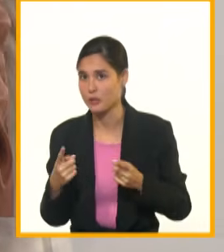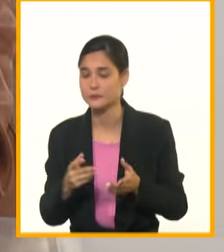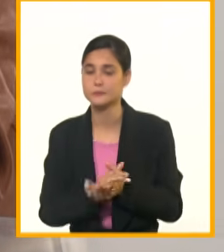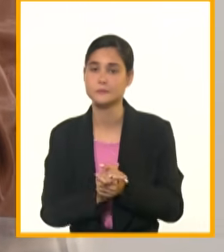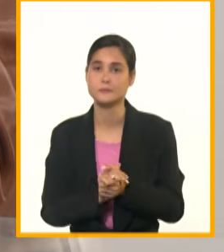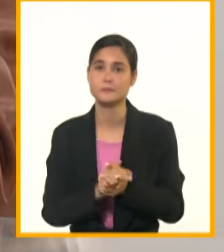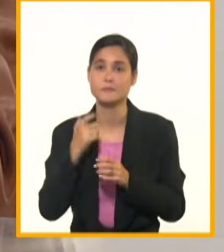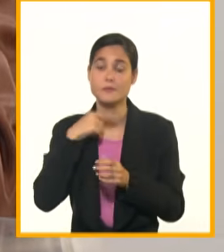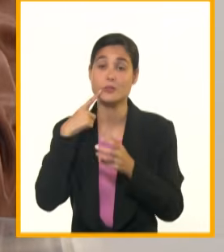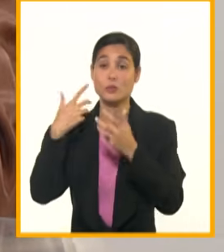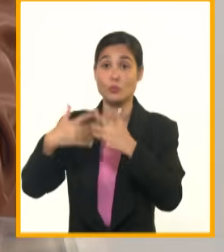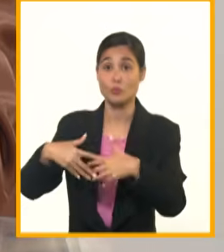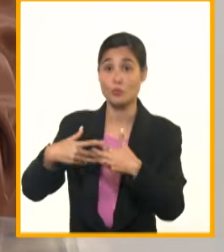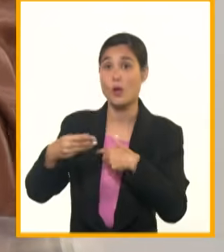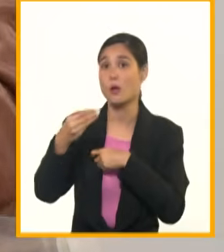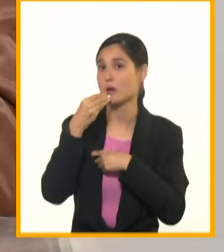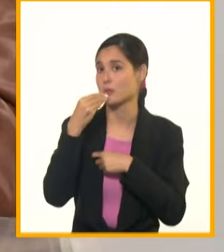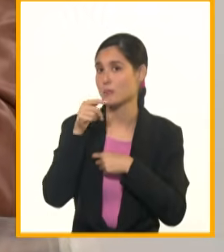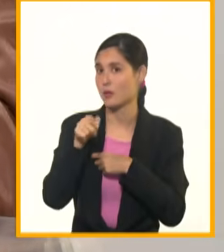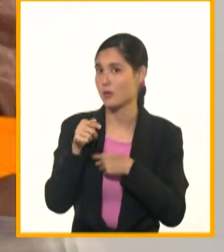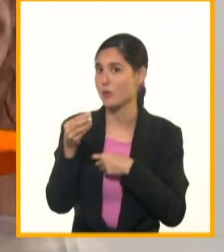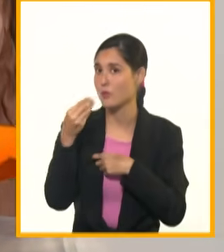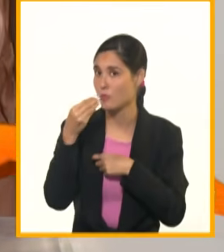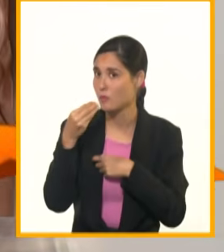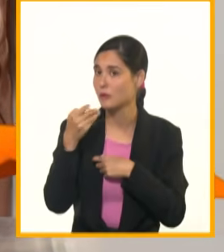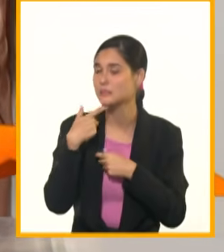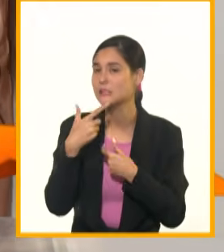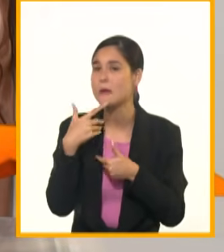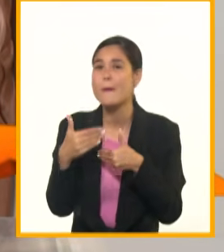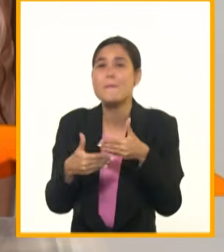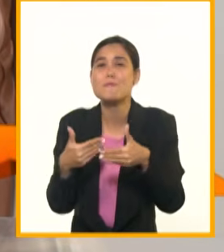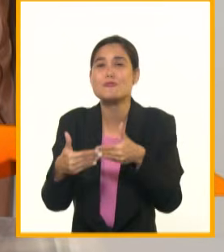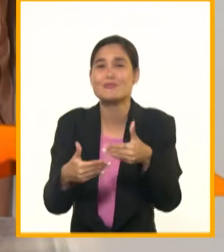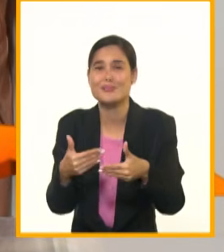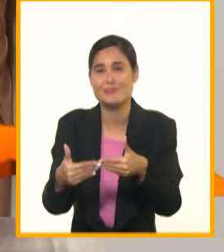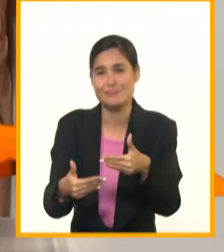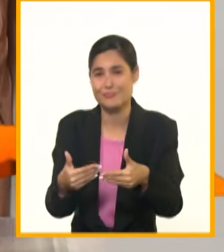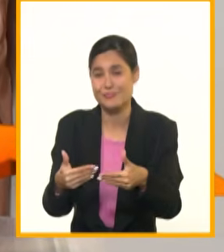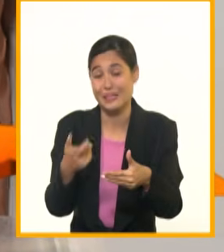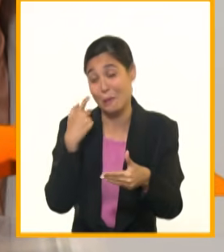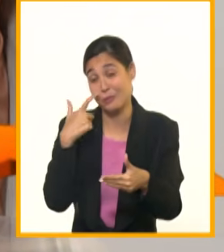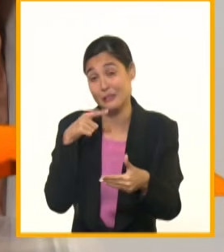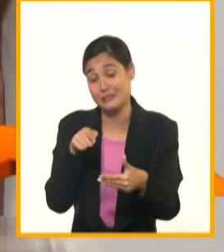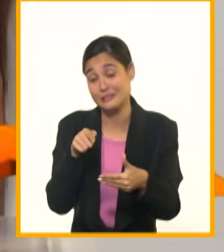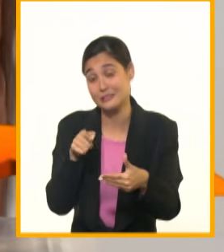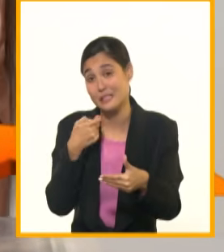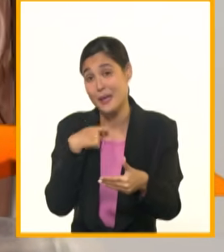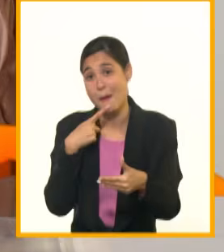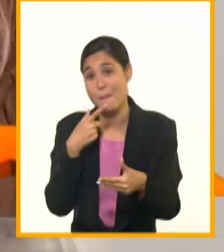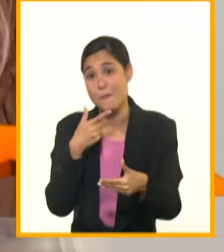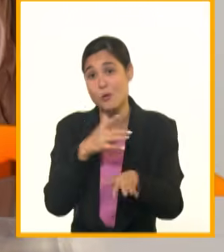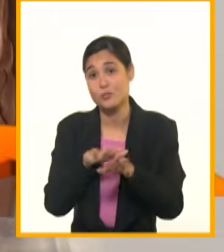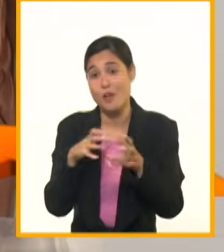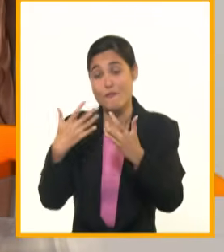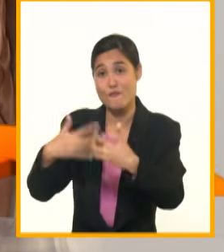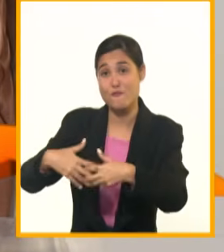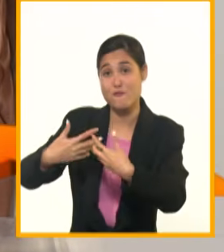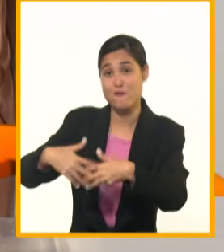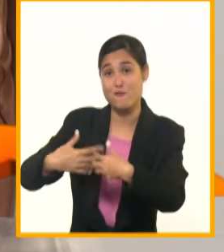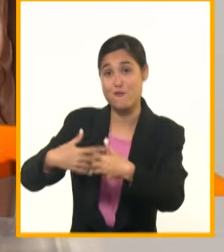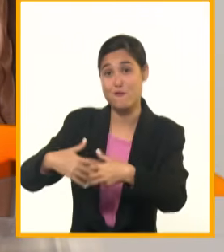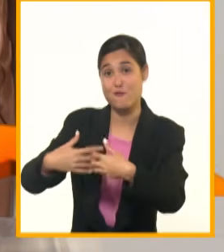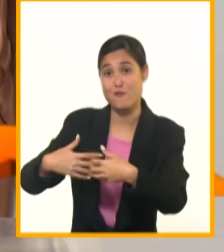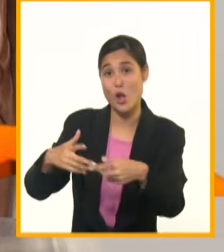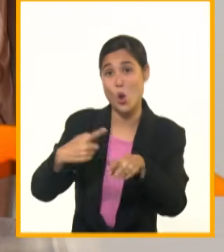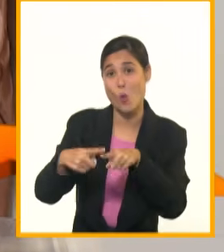una industria alimentaria, o sea, de procesamiento importante, más lo que tiene ya directamente que ver